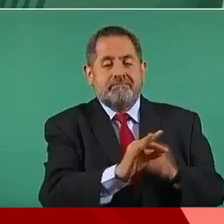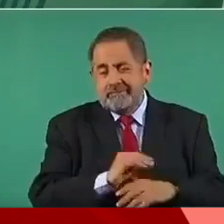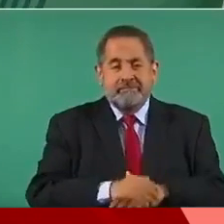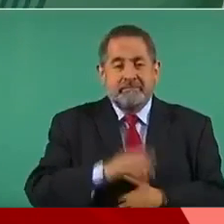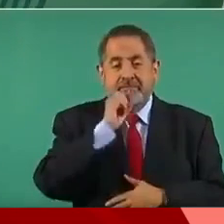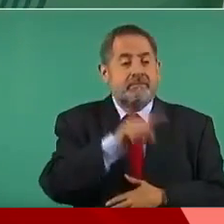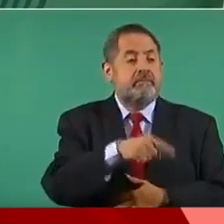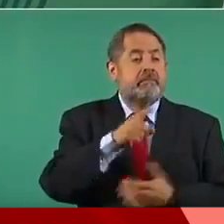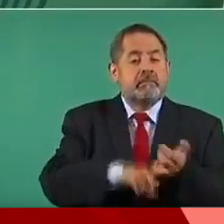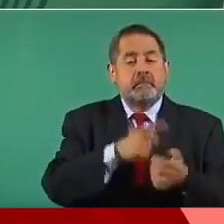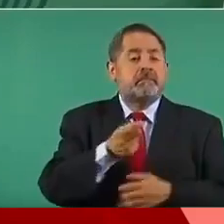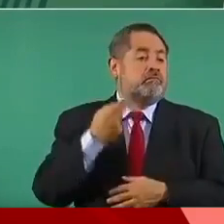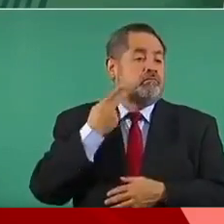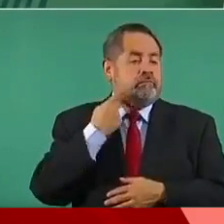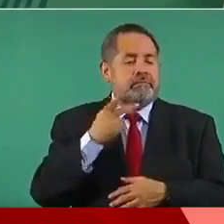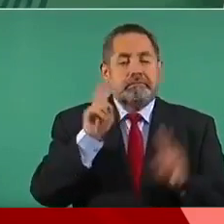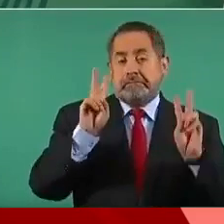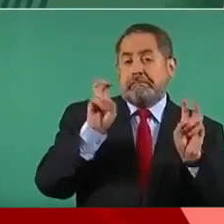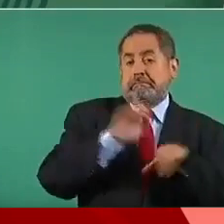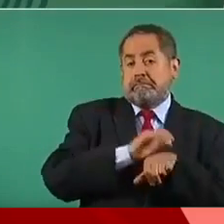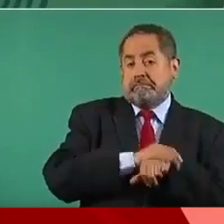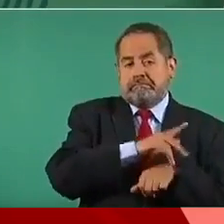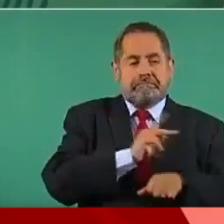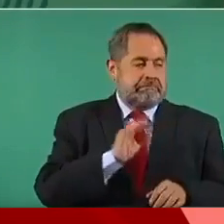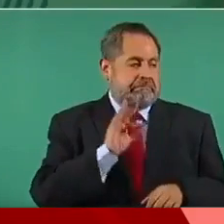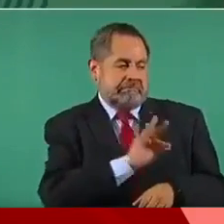los políticos, a sus amigos,